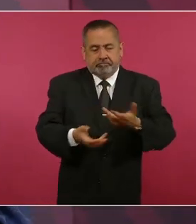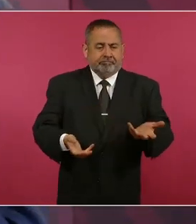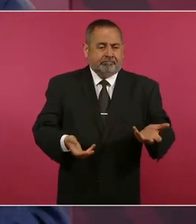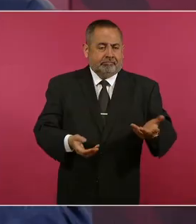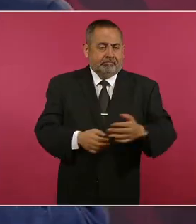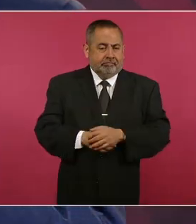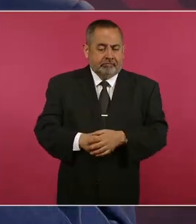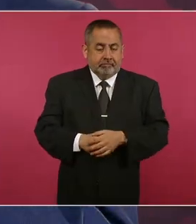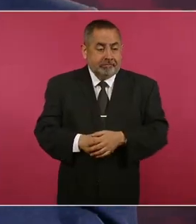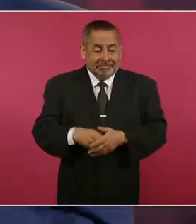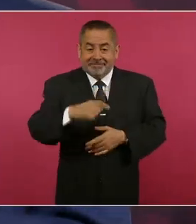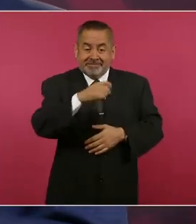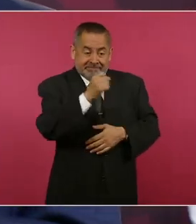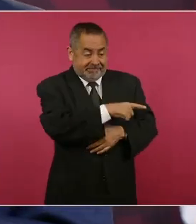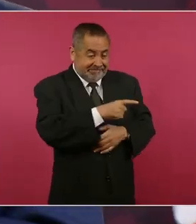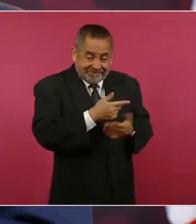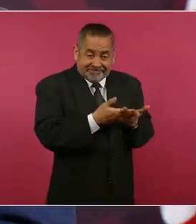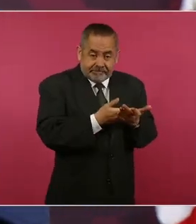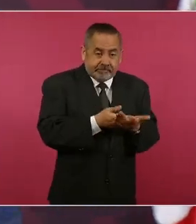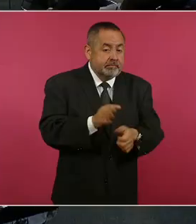y ellos presentan